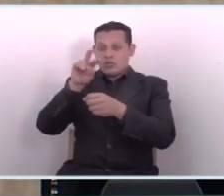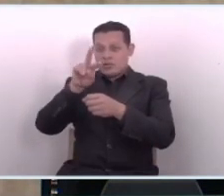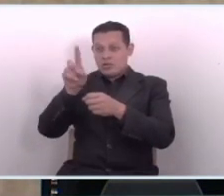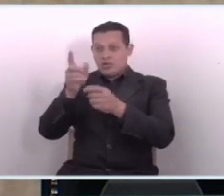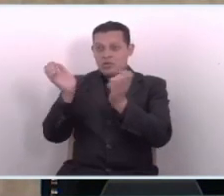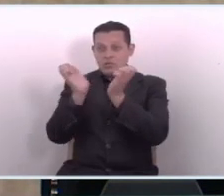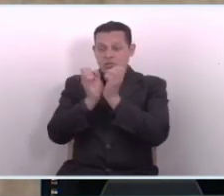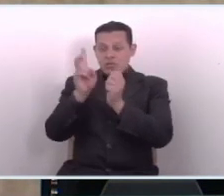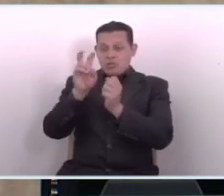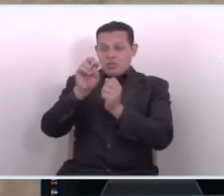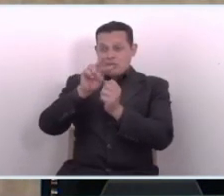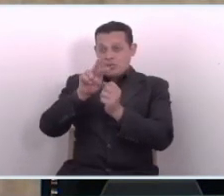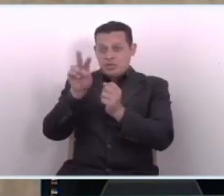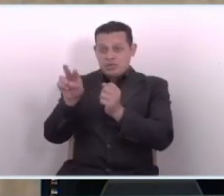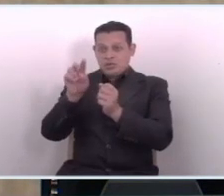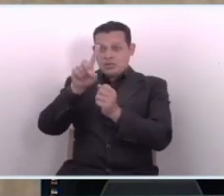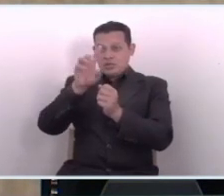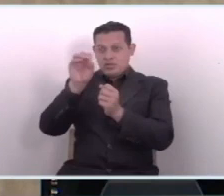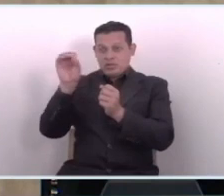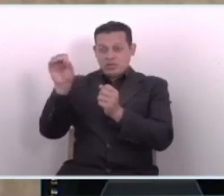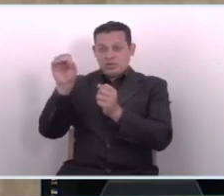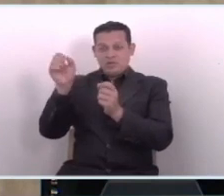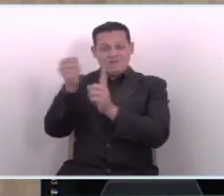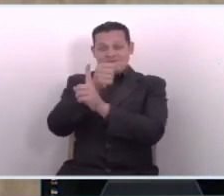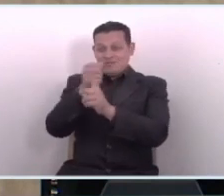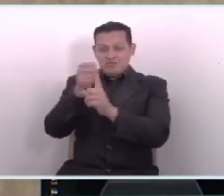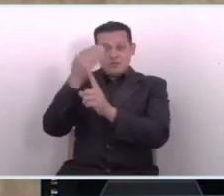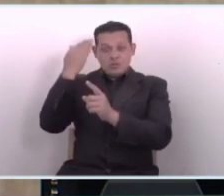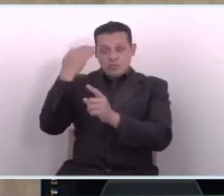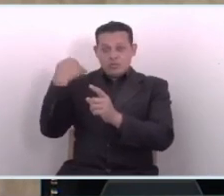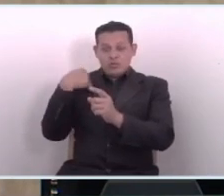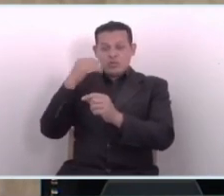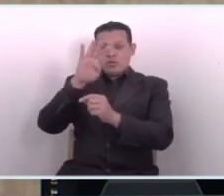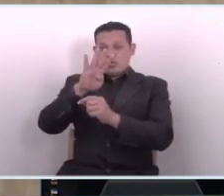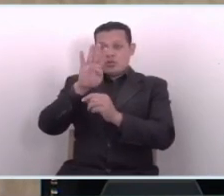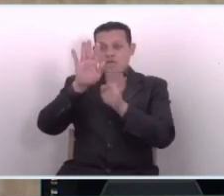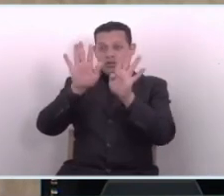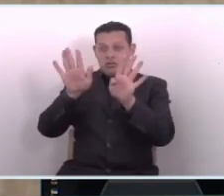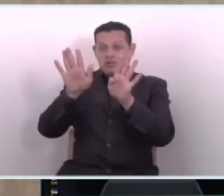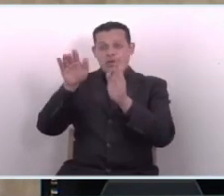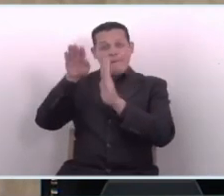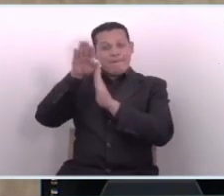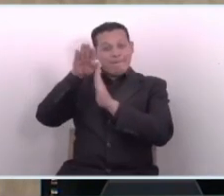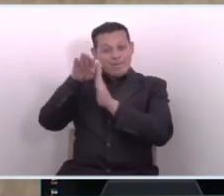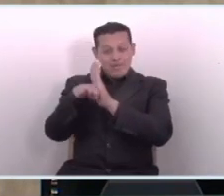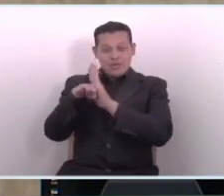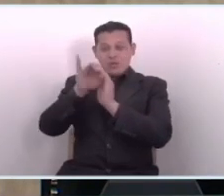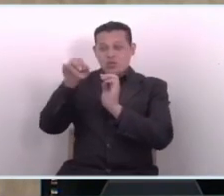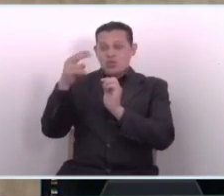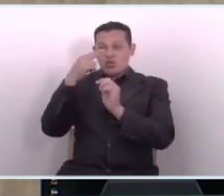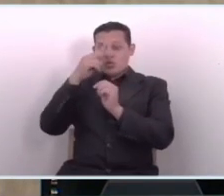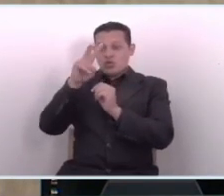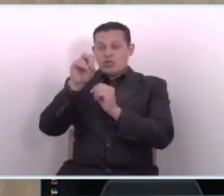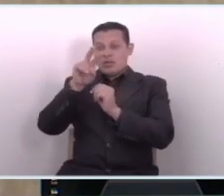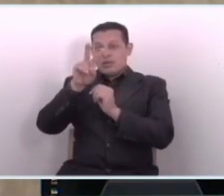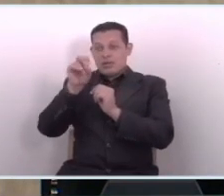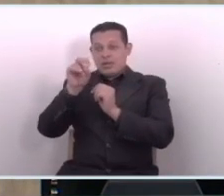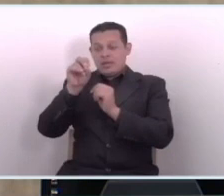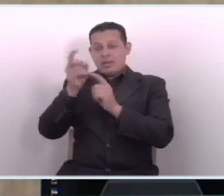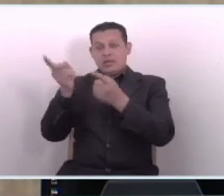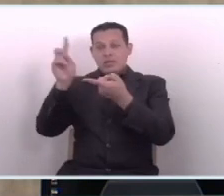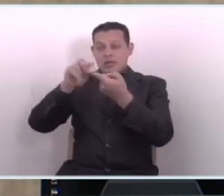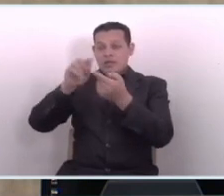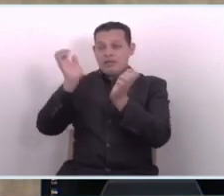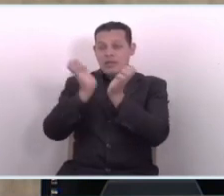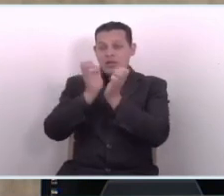2021 y mayo de 2022 hubo 100 casos de muertes violentas de mujeres, 49 menos que las registradas entre junio de 2020 y